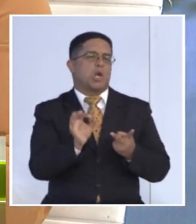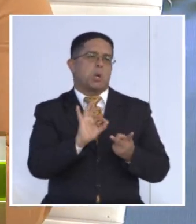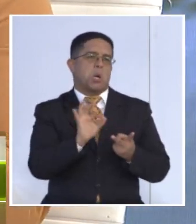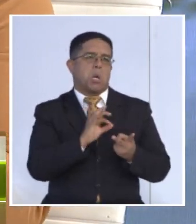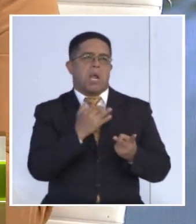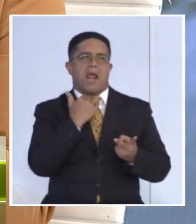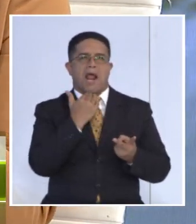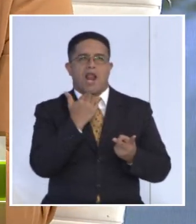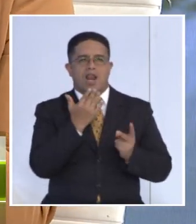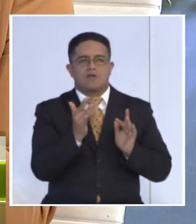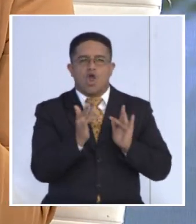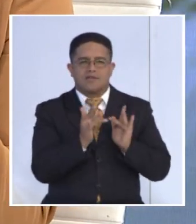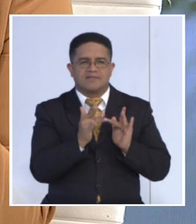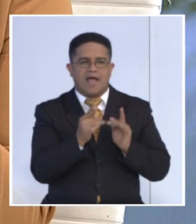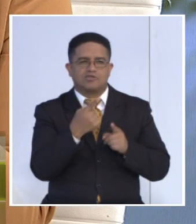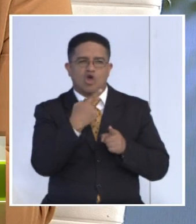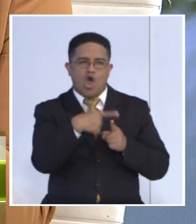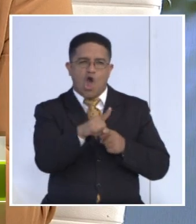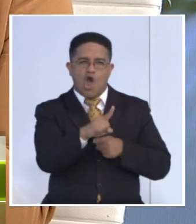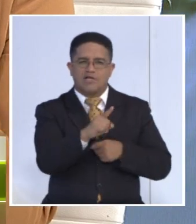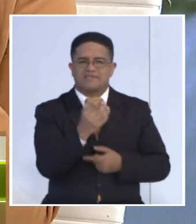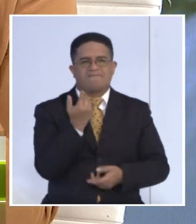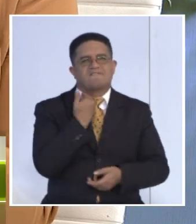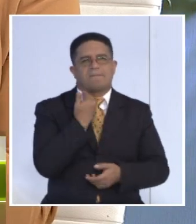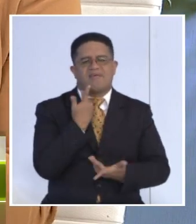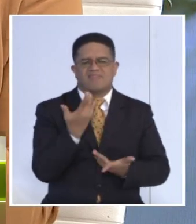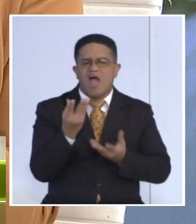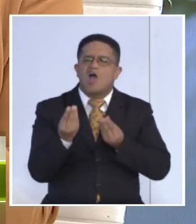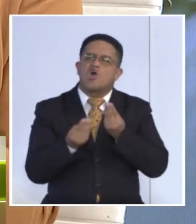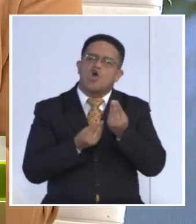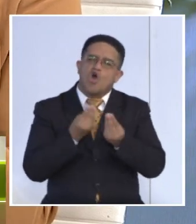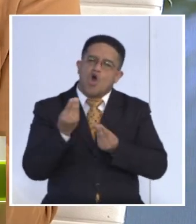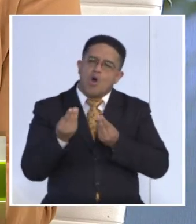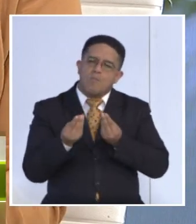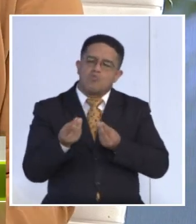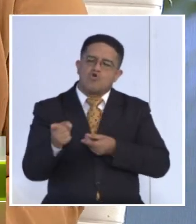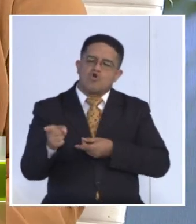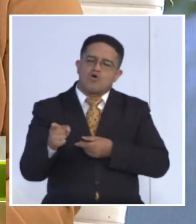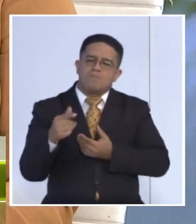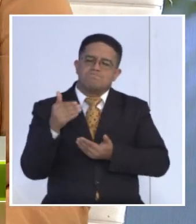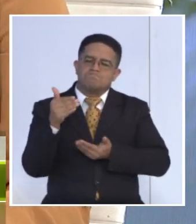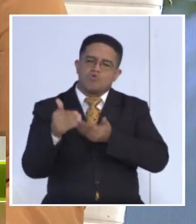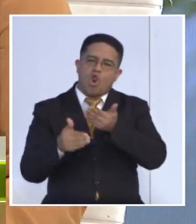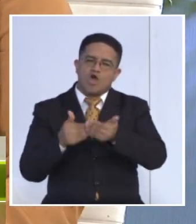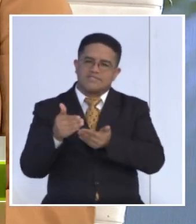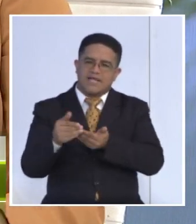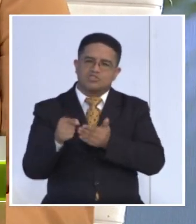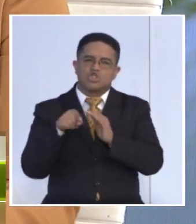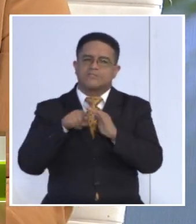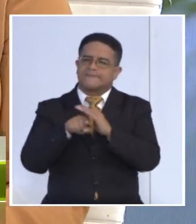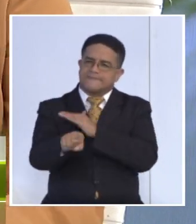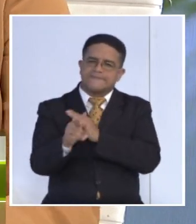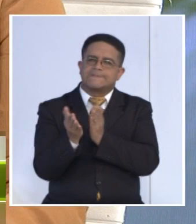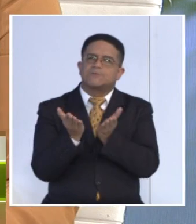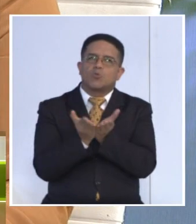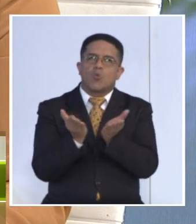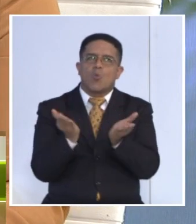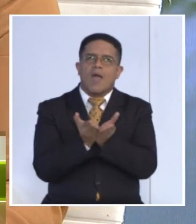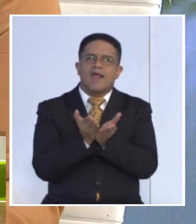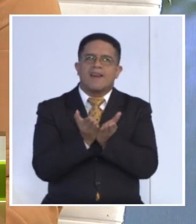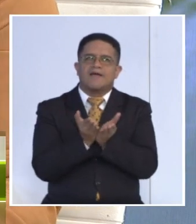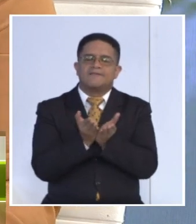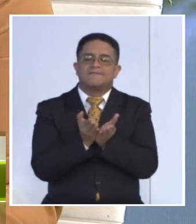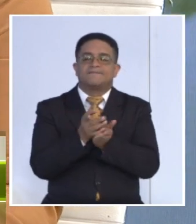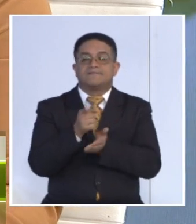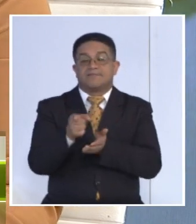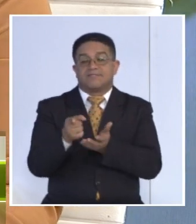de contacto con otras infecciones respiratorias. ¿Cómo hacen estos procesos cuando se están incorporando estos niños a la guardería, que